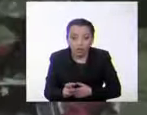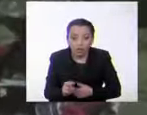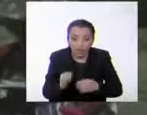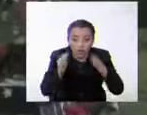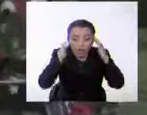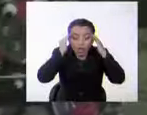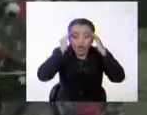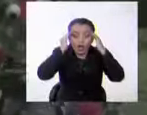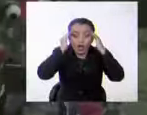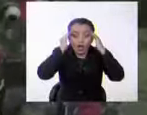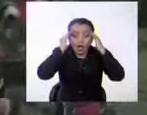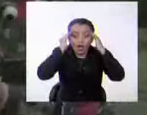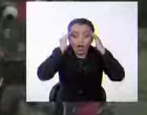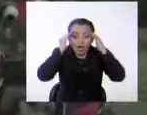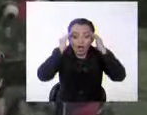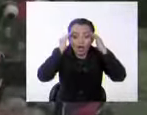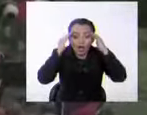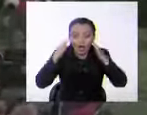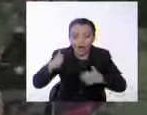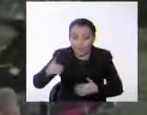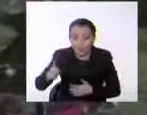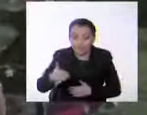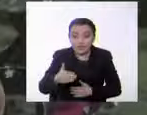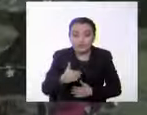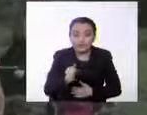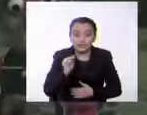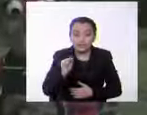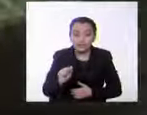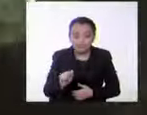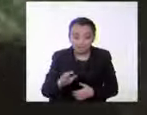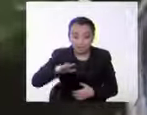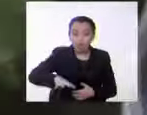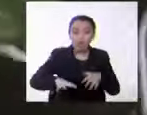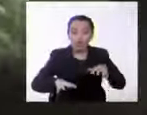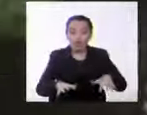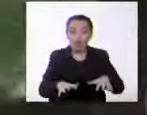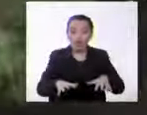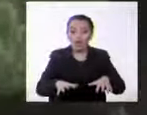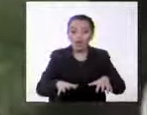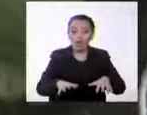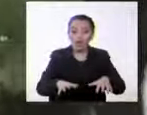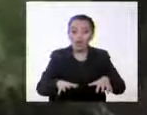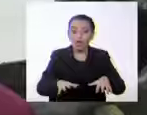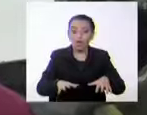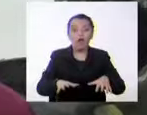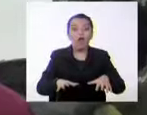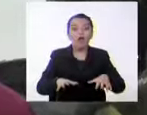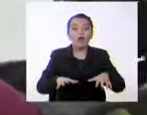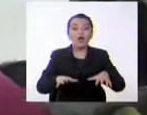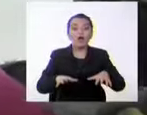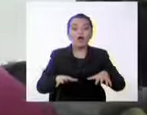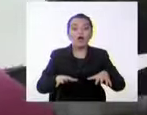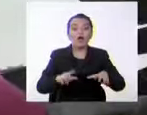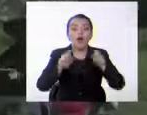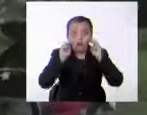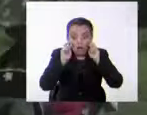Uno de los peces está enorme y tiene 4 patas. ¿Y los otros?